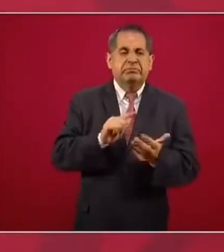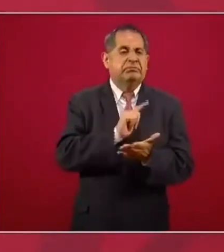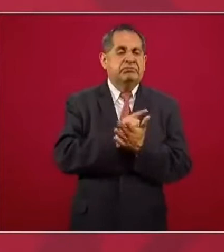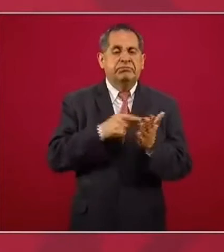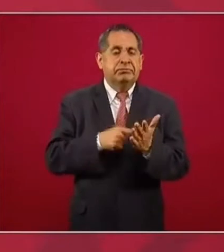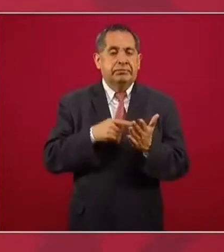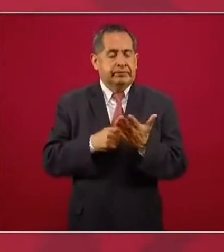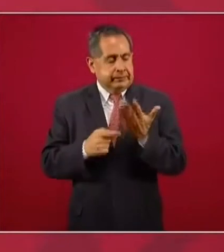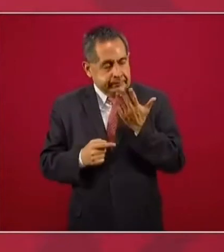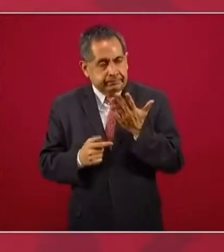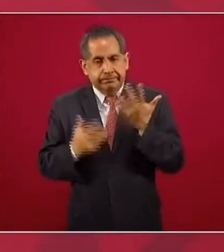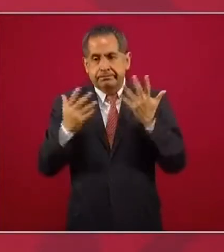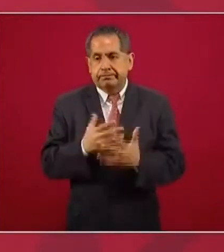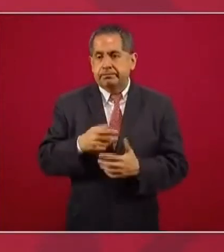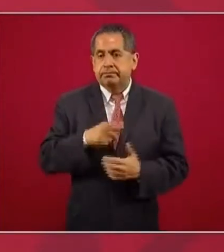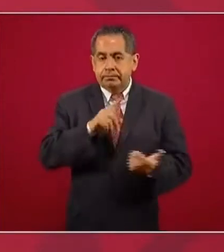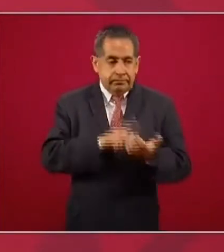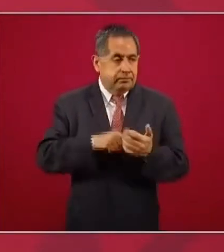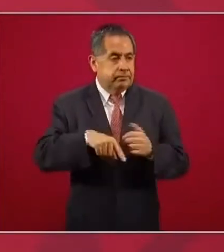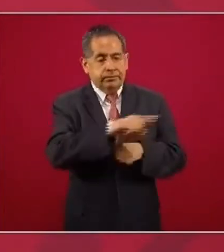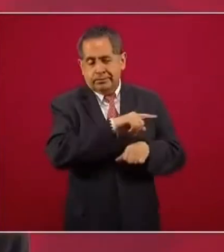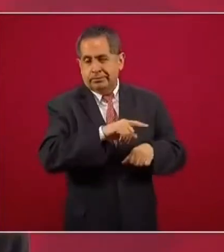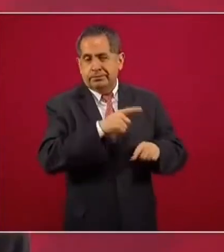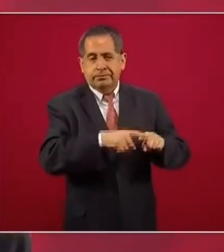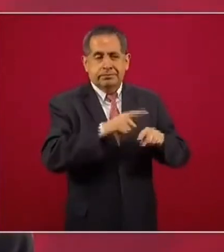que manejaban este negocio